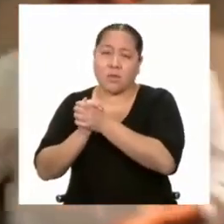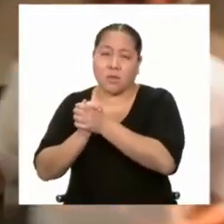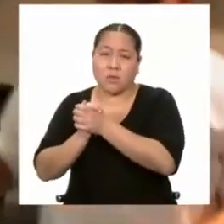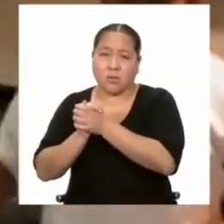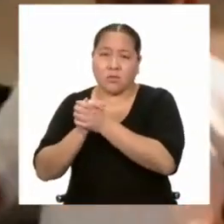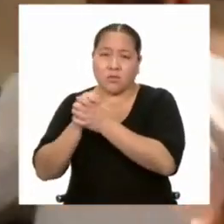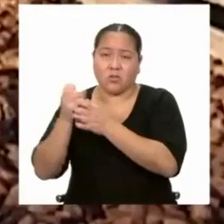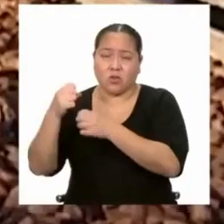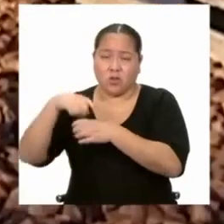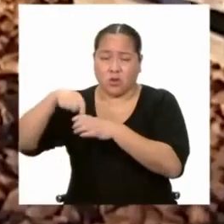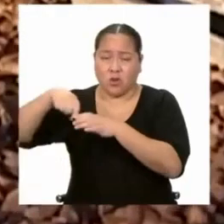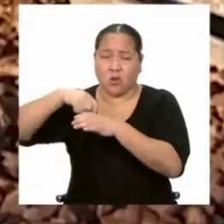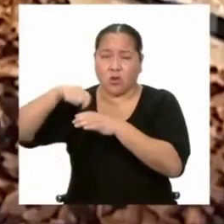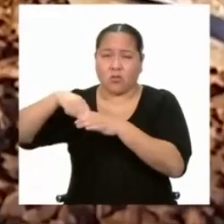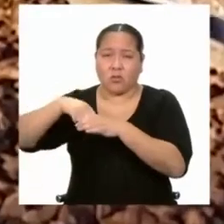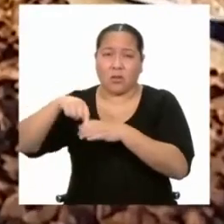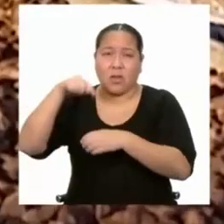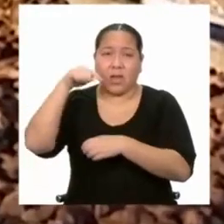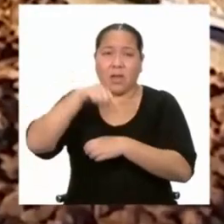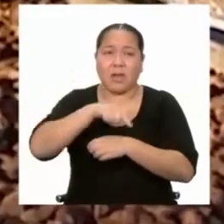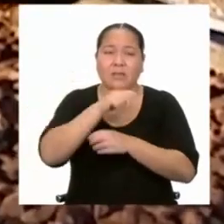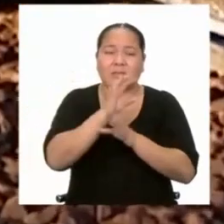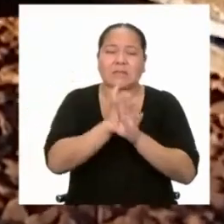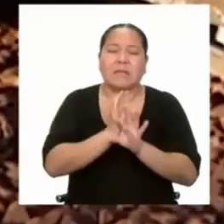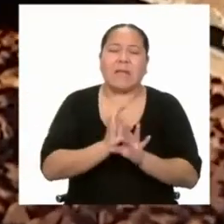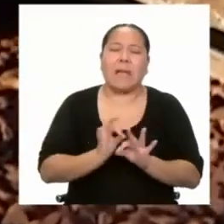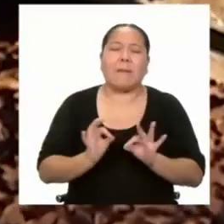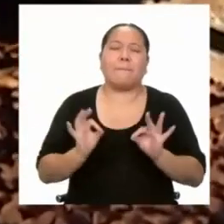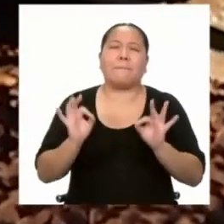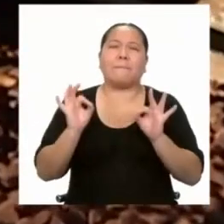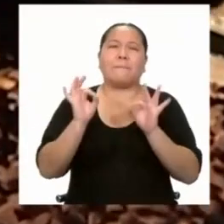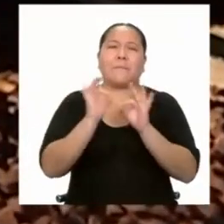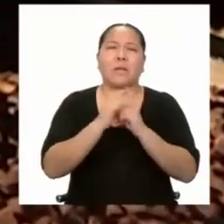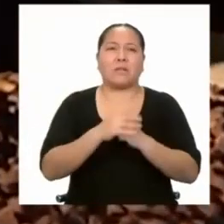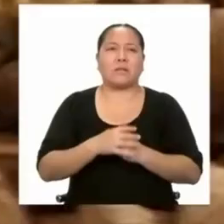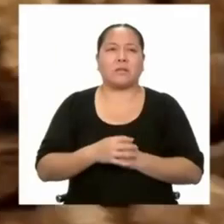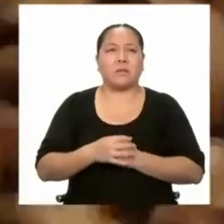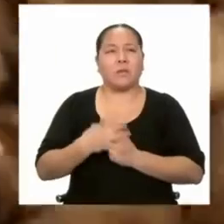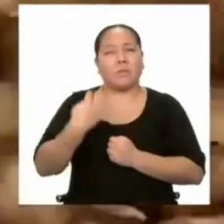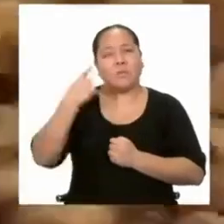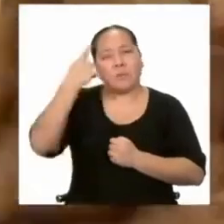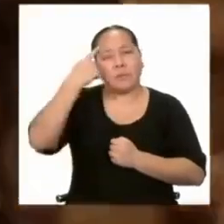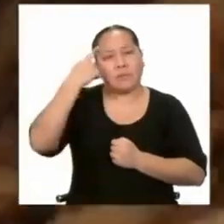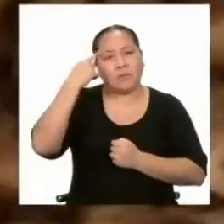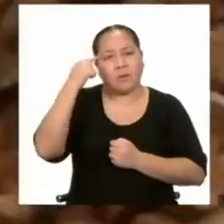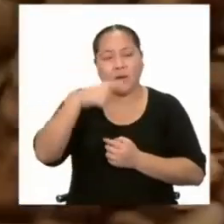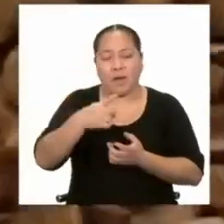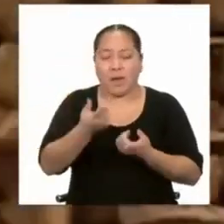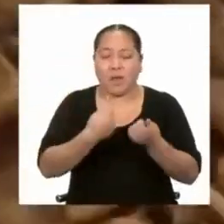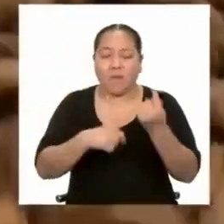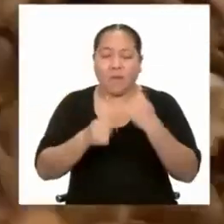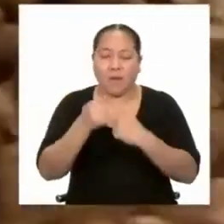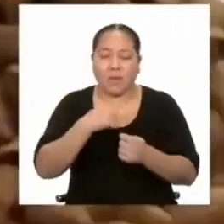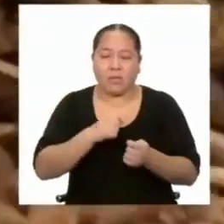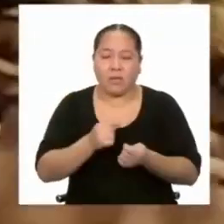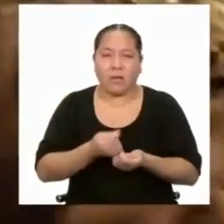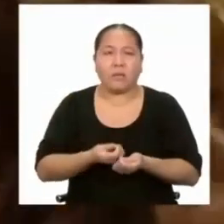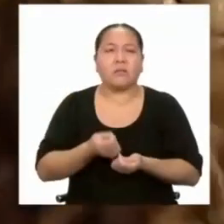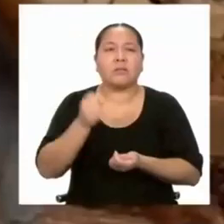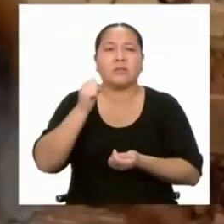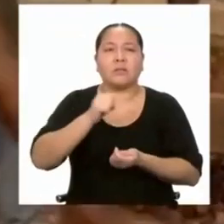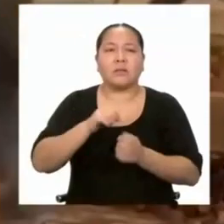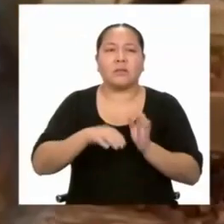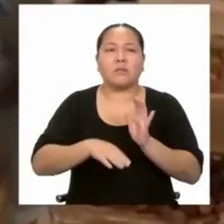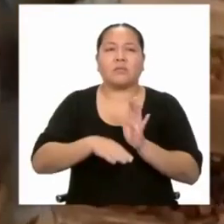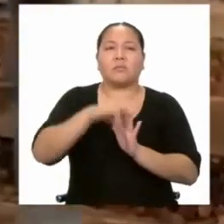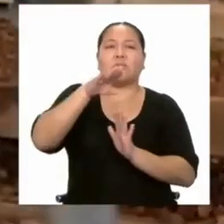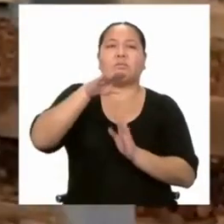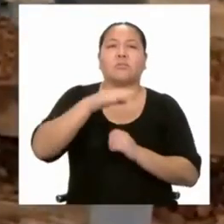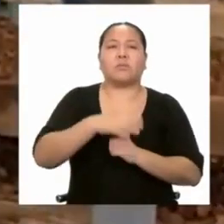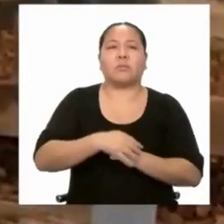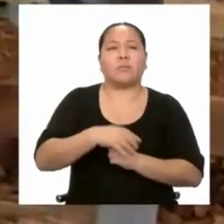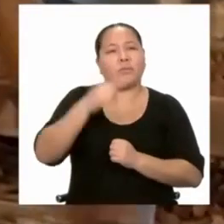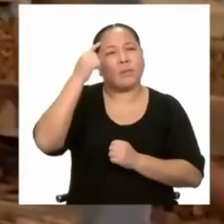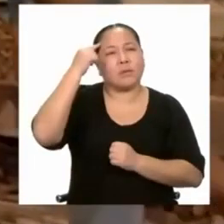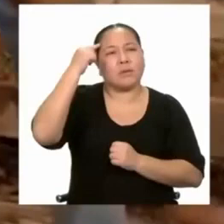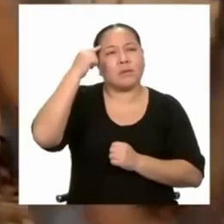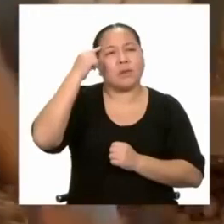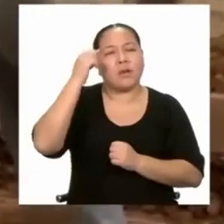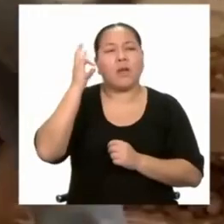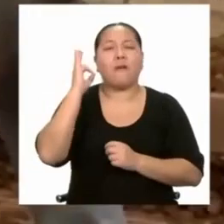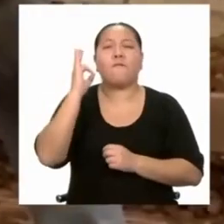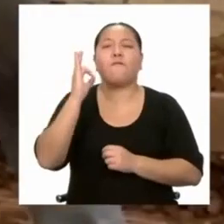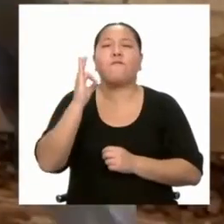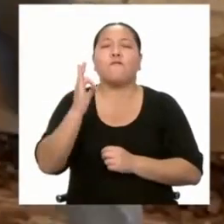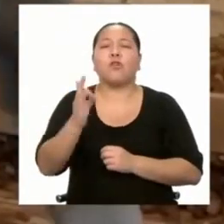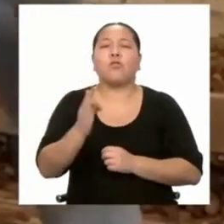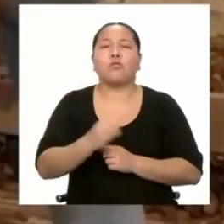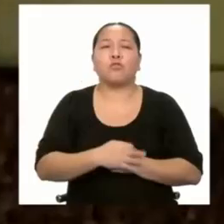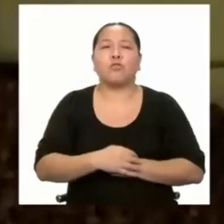oro. Nosotros estamos enterados de que en la exportación el precio es elevado. Y en el futuro pensamos de que mejore,